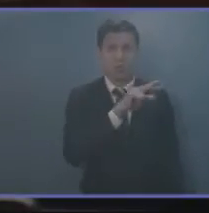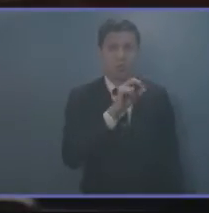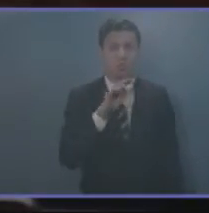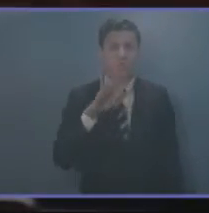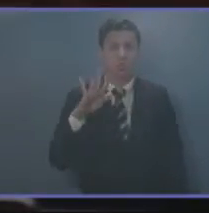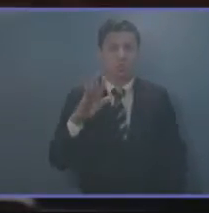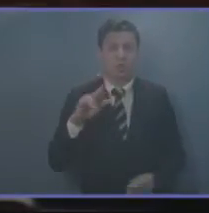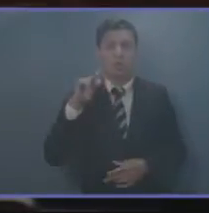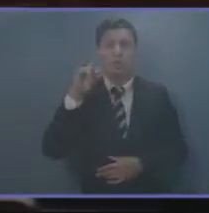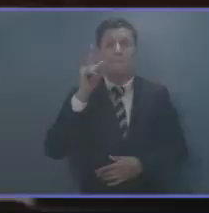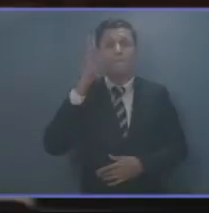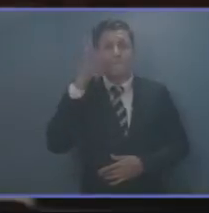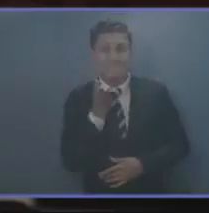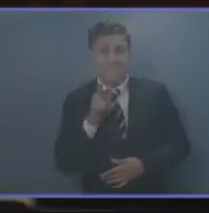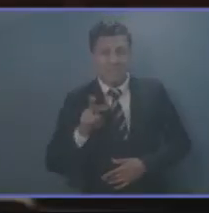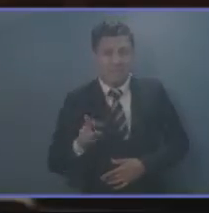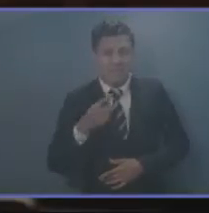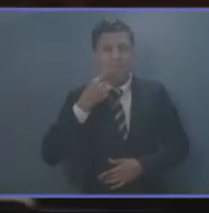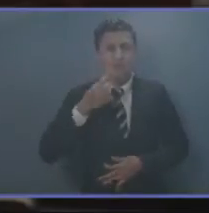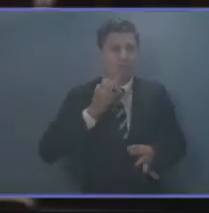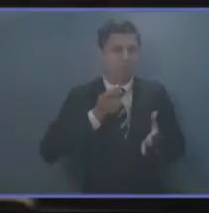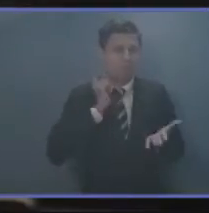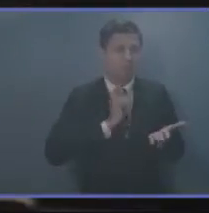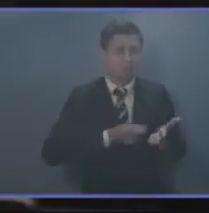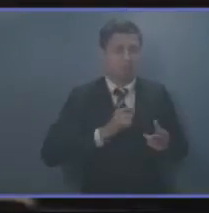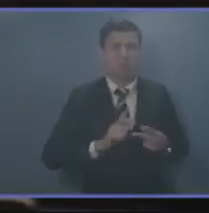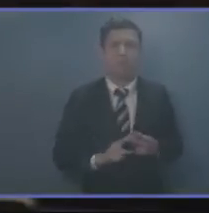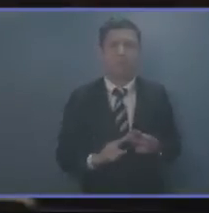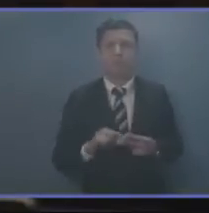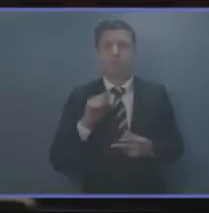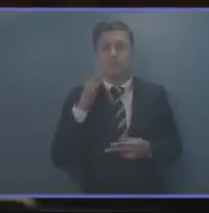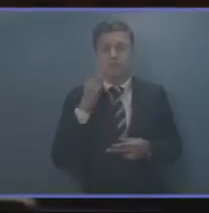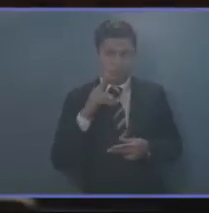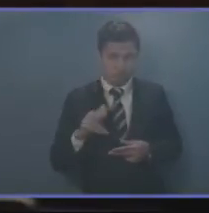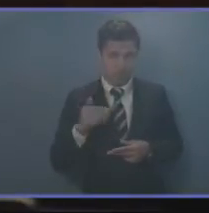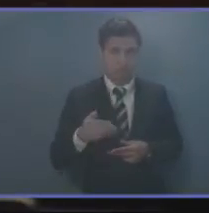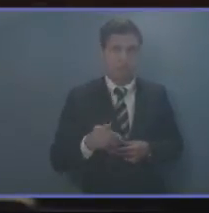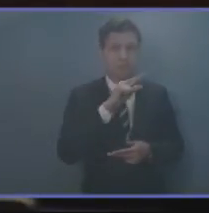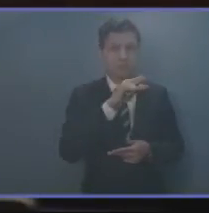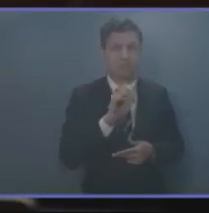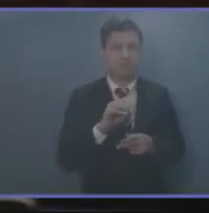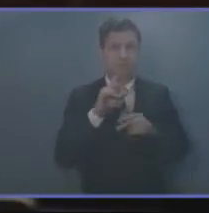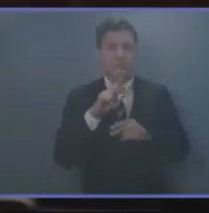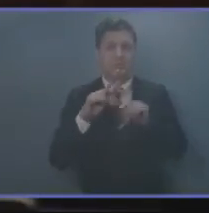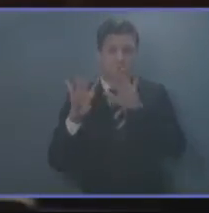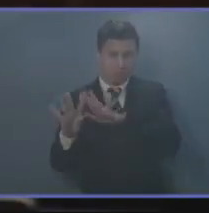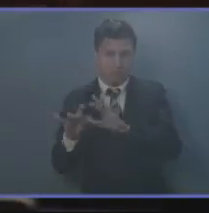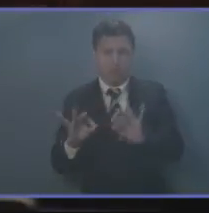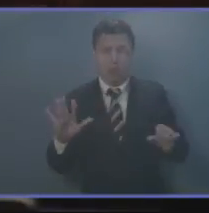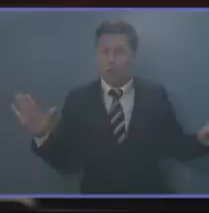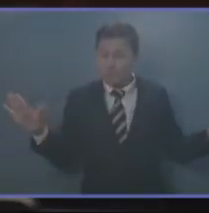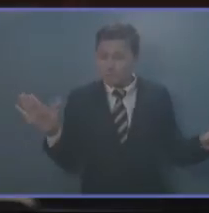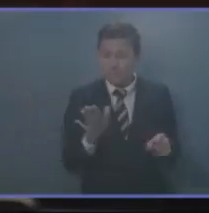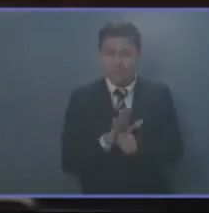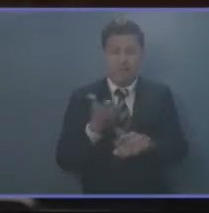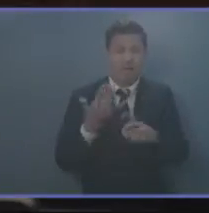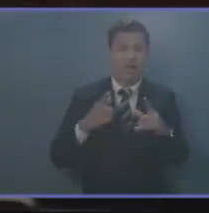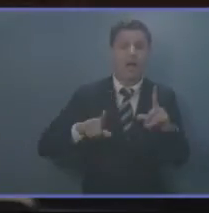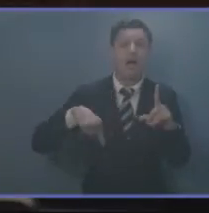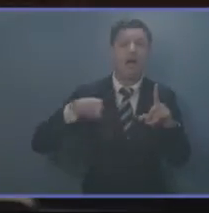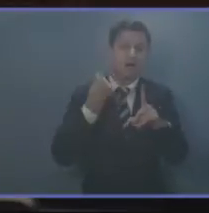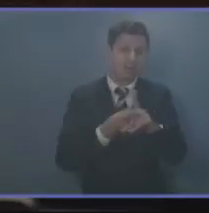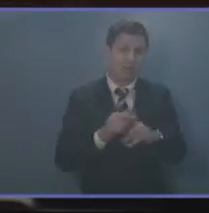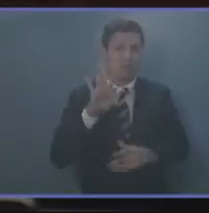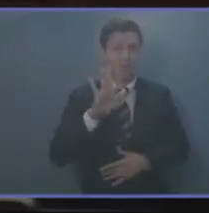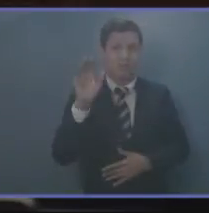2024. Las dos terceras partes de la pena la cumplirá el 5 de octubre del 2029. Y la totalidad de la pena impuesta la cumplirá el